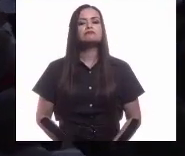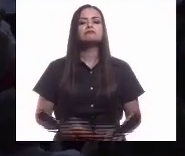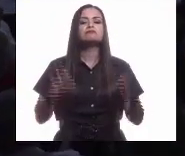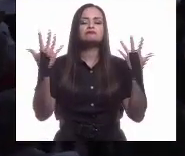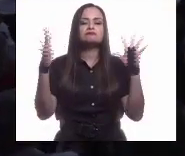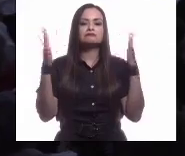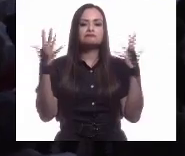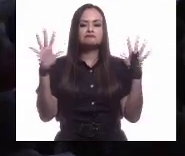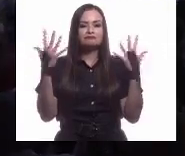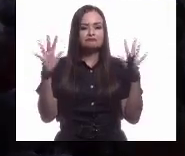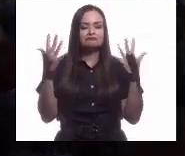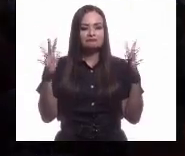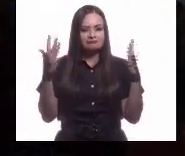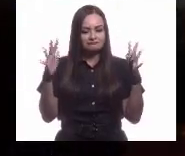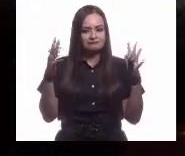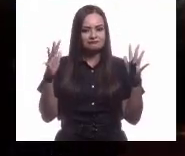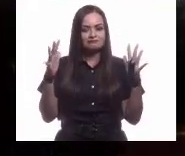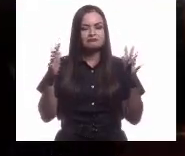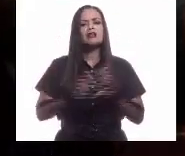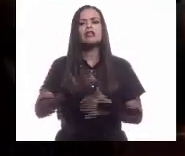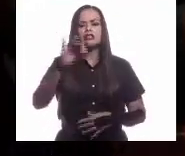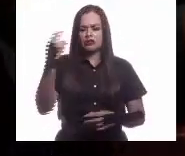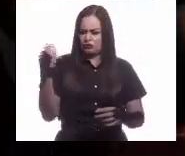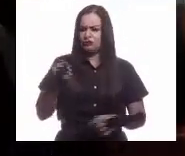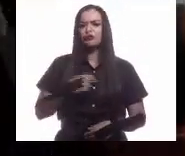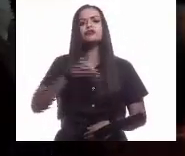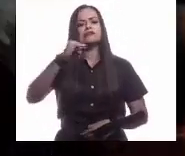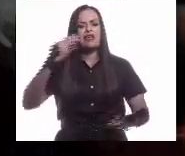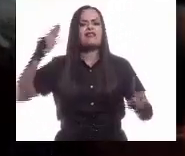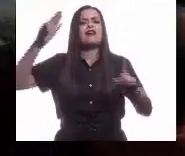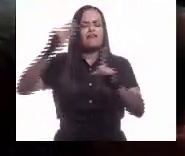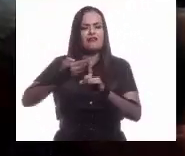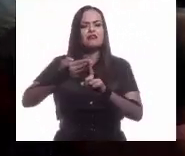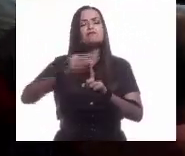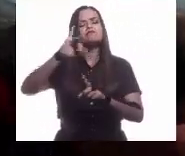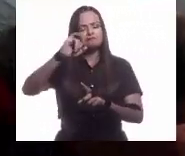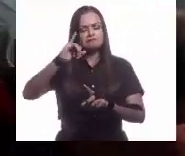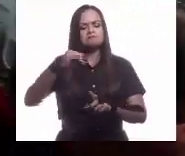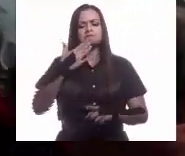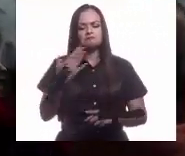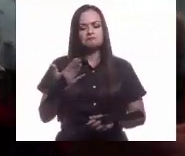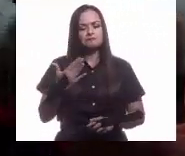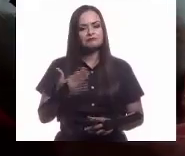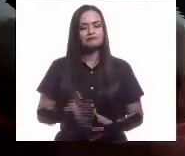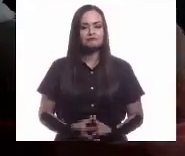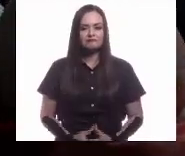país. Enfrentamos el reto, construimos soluciones.